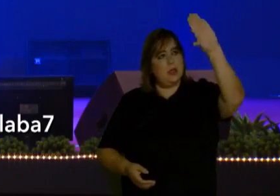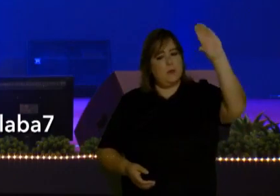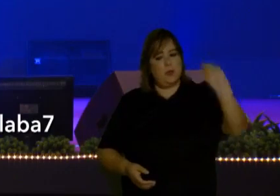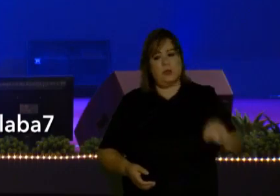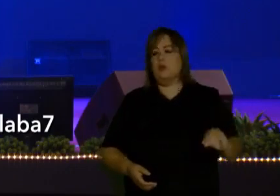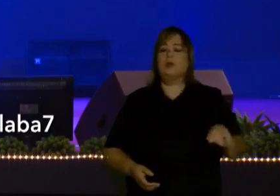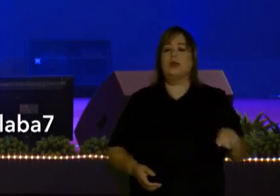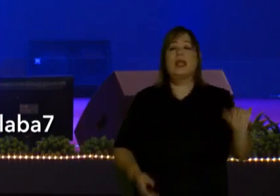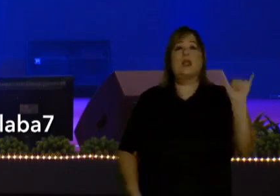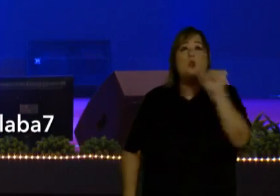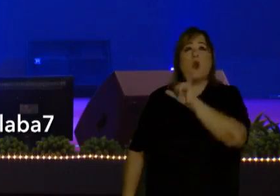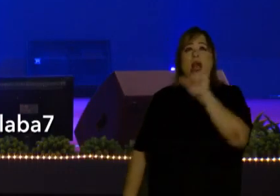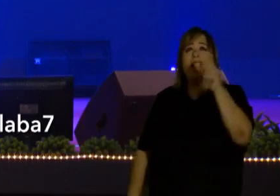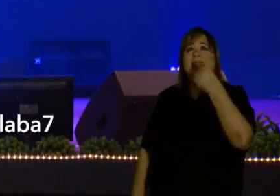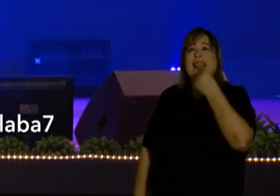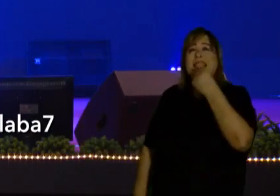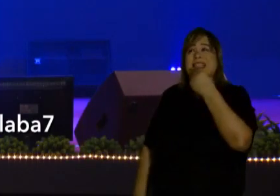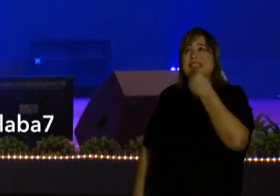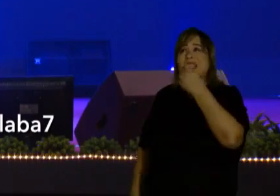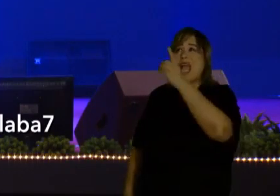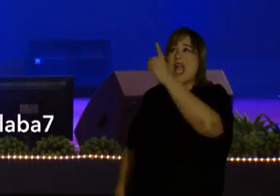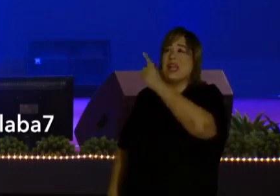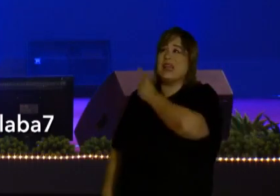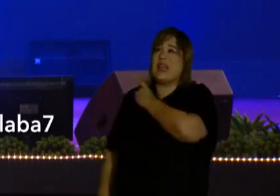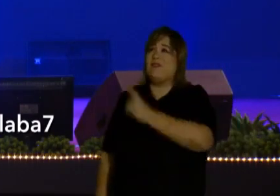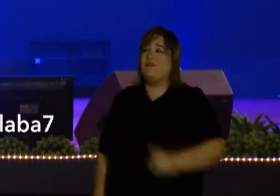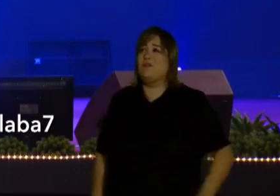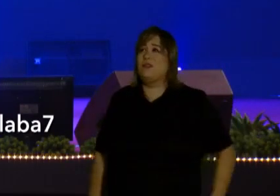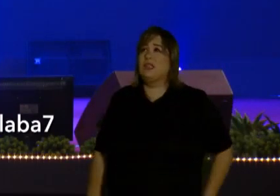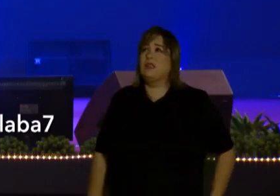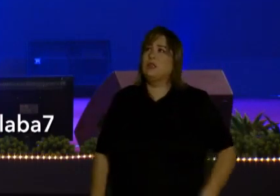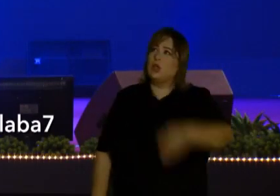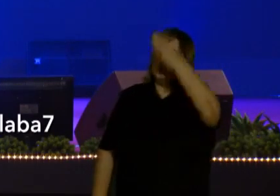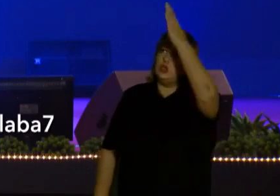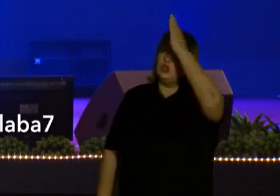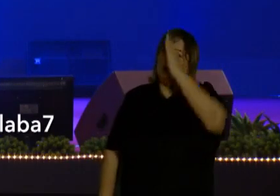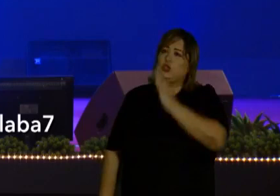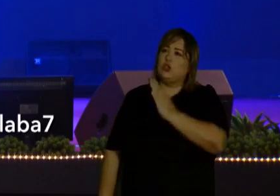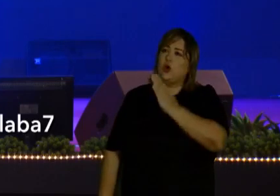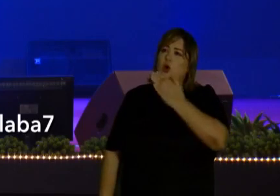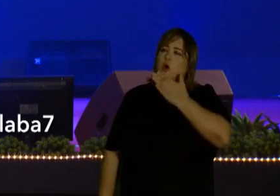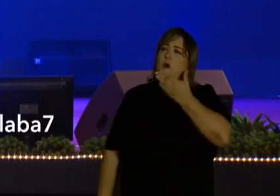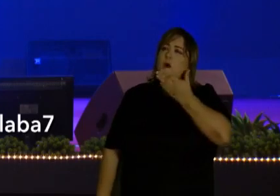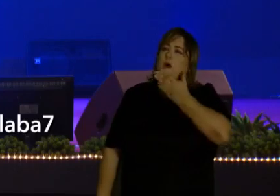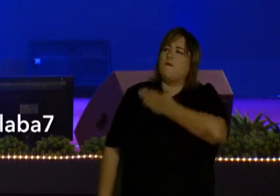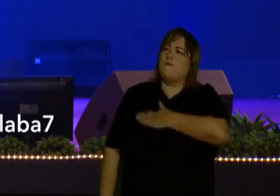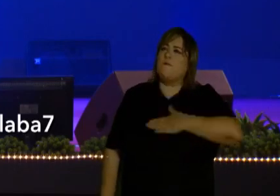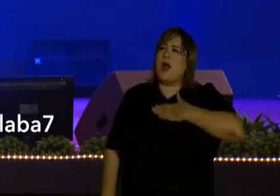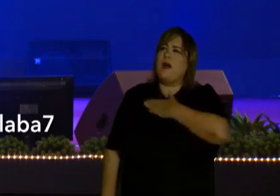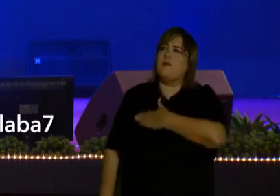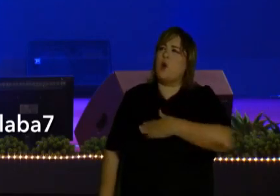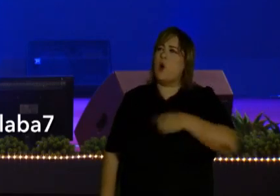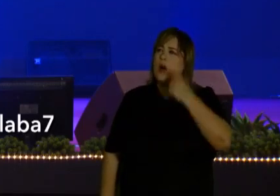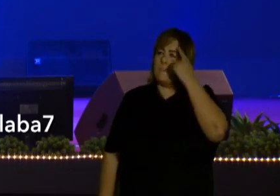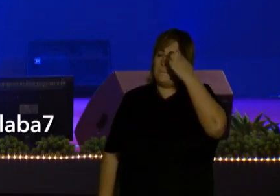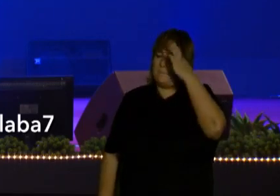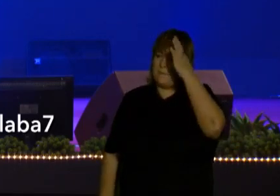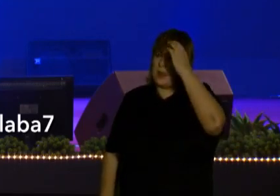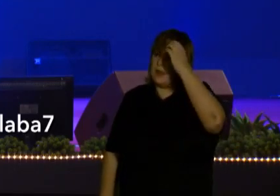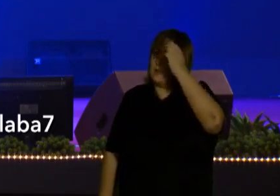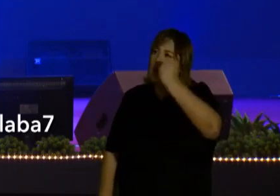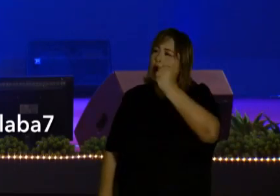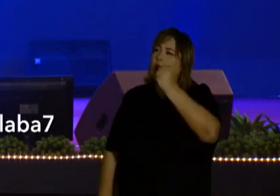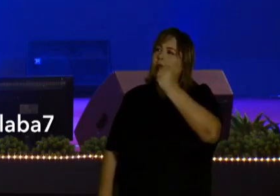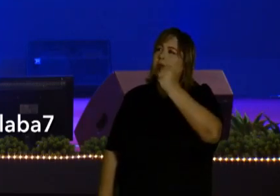David decía, haz memoria de mis ofrendas. Y en la traducción, tu alta habla hoy, significa, haz memoria de mis ofrendas o te las saco en